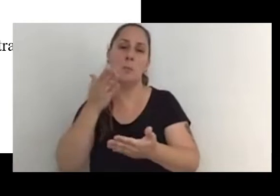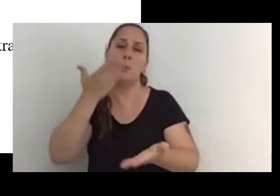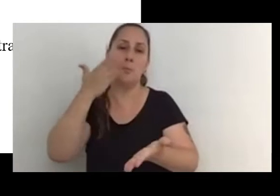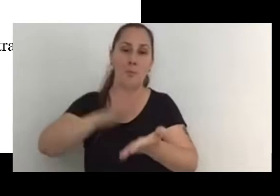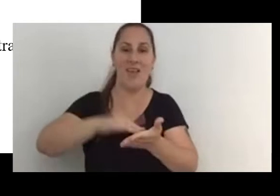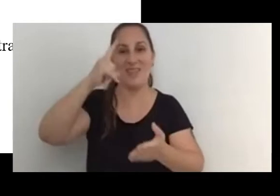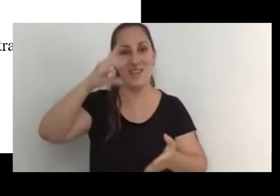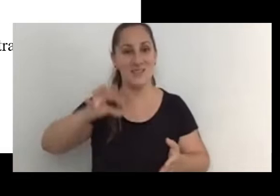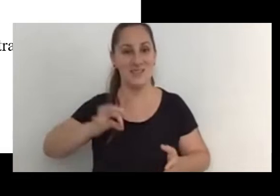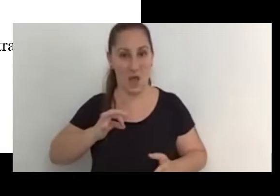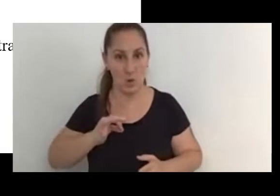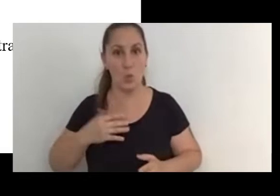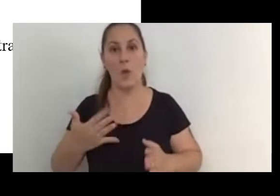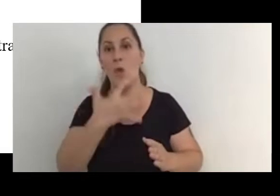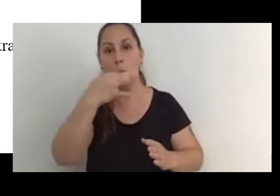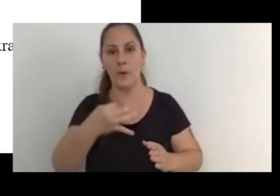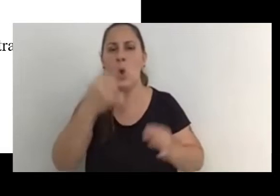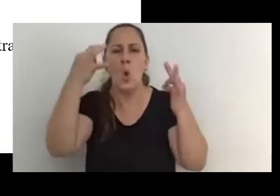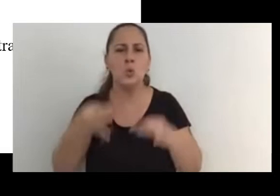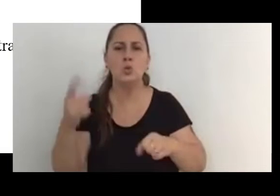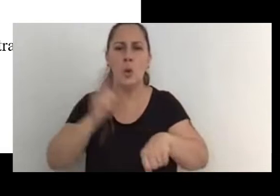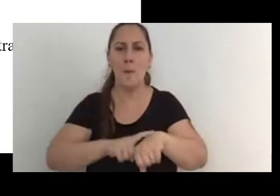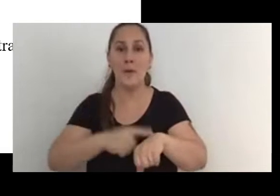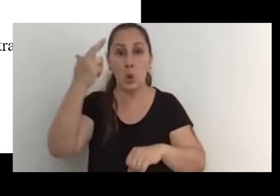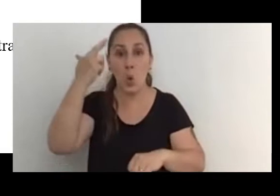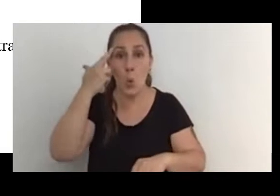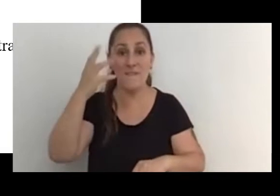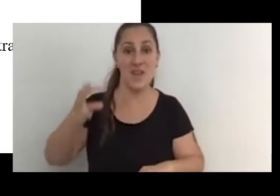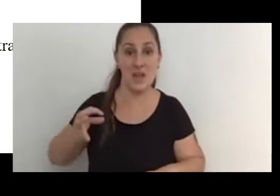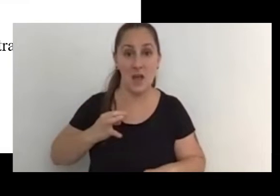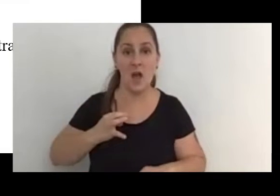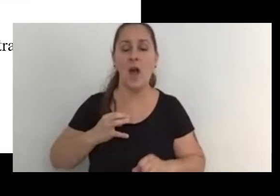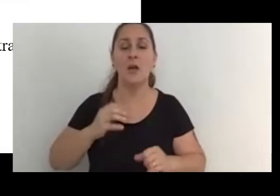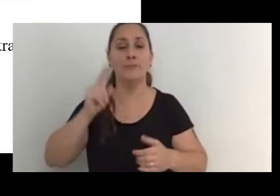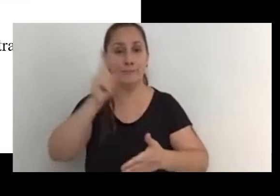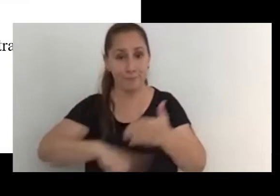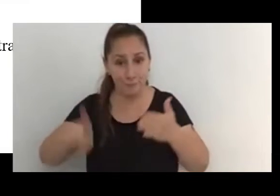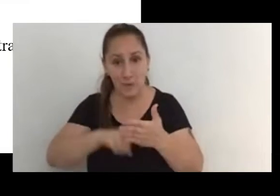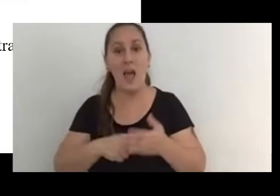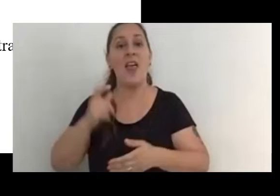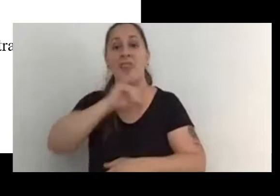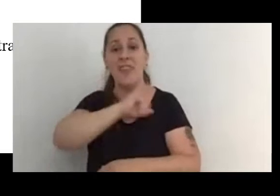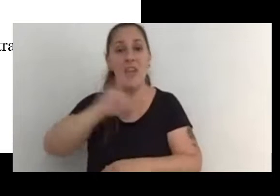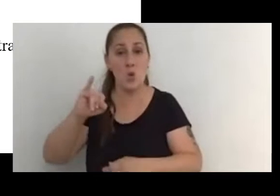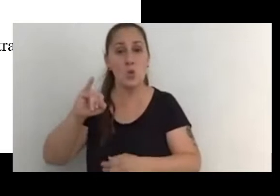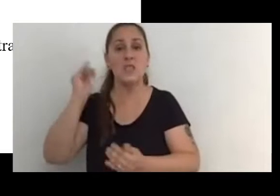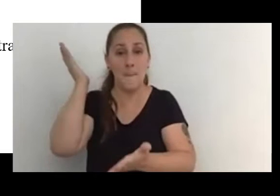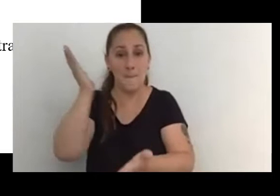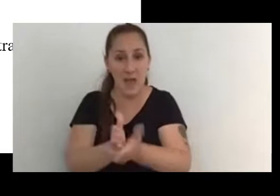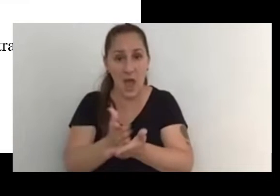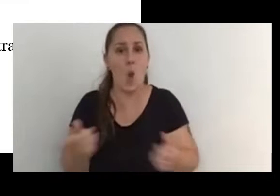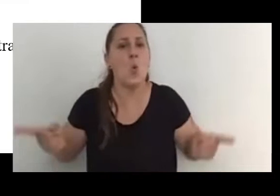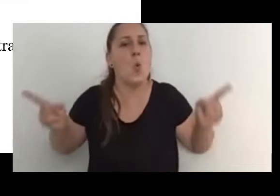cumplir y en el año 9 se caduca, renace la denuncia penal respecto del